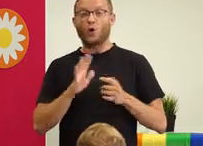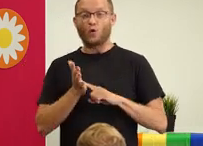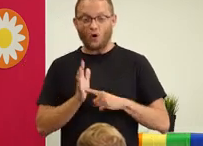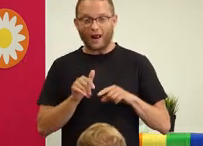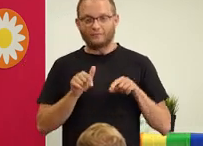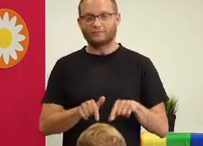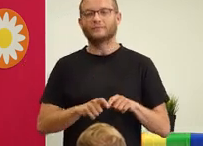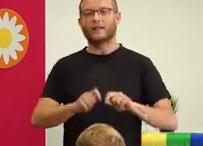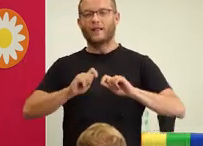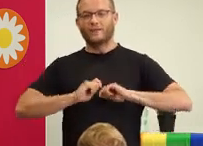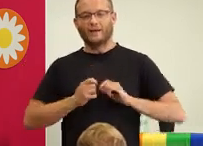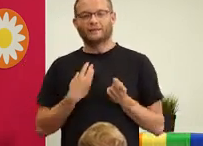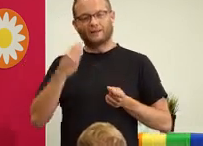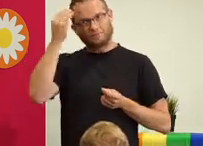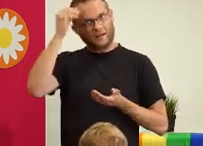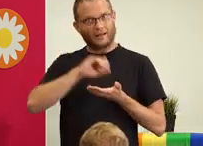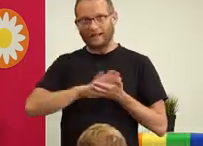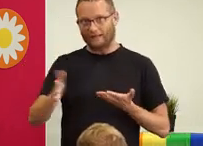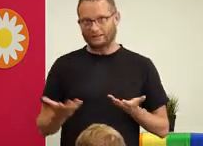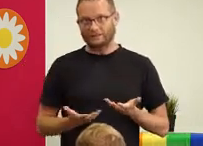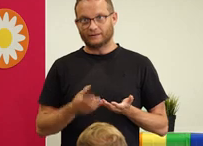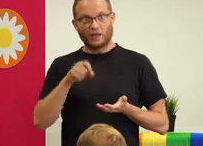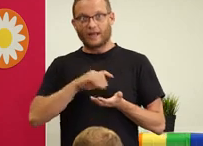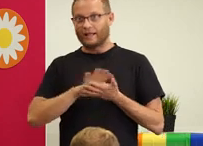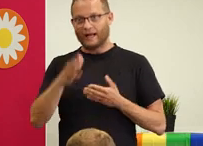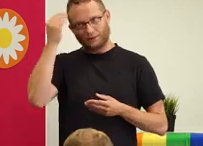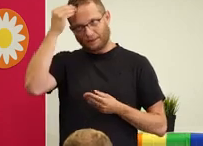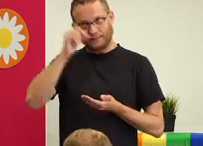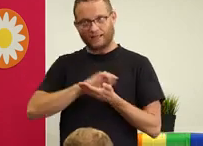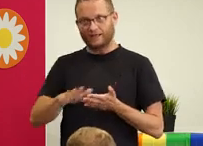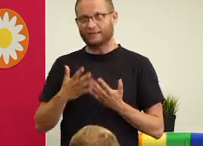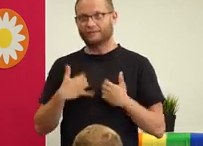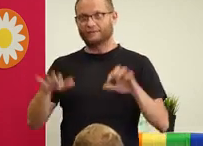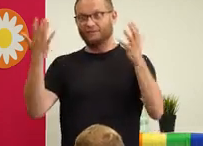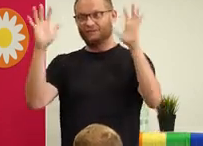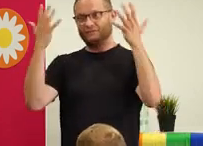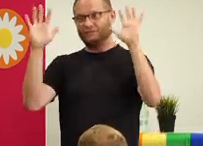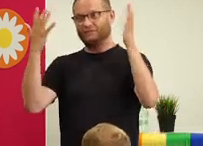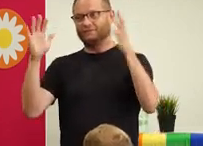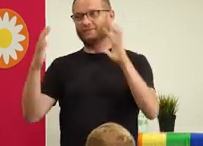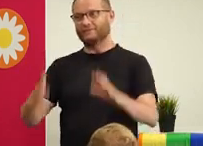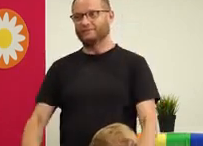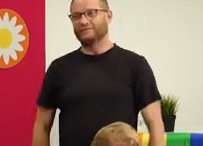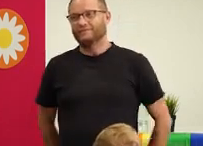es pensar es gratis. Es la única cosa que aún está gratis. Así que bueno.